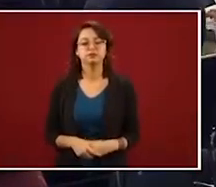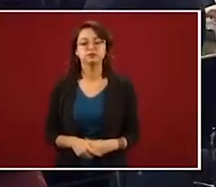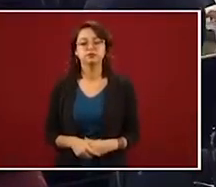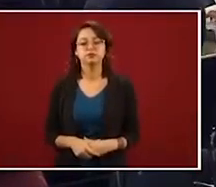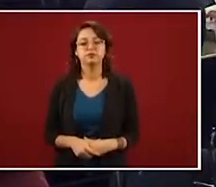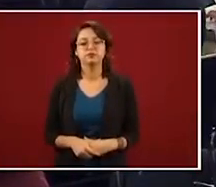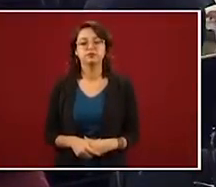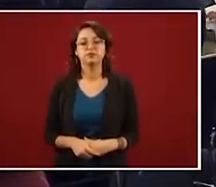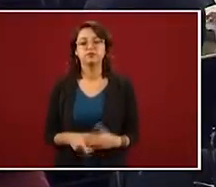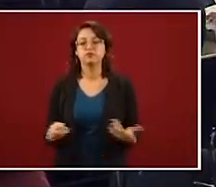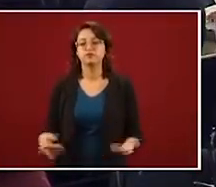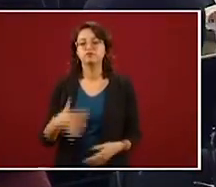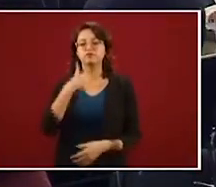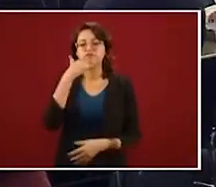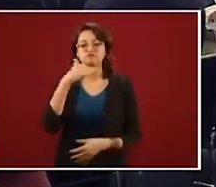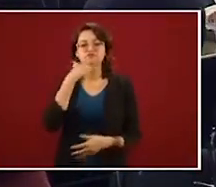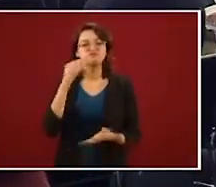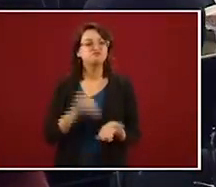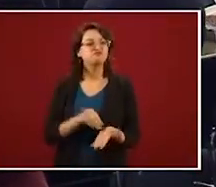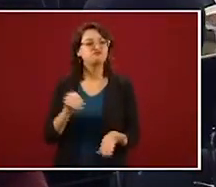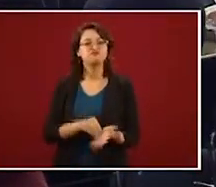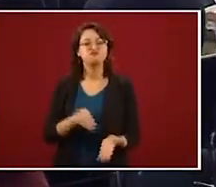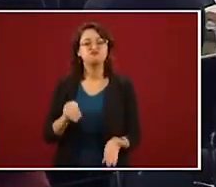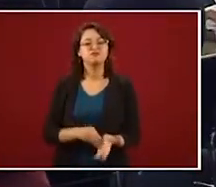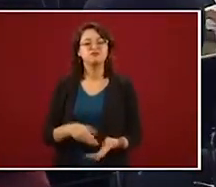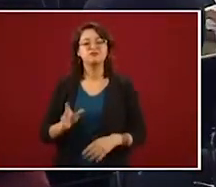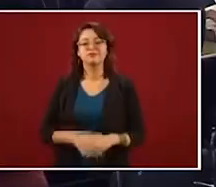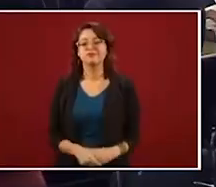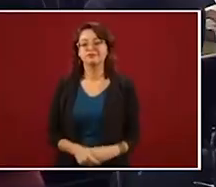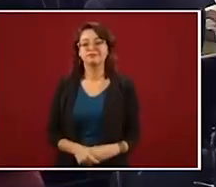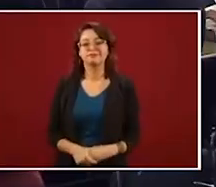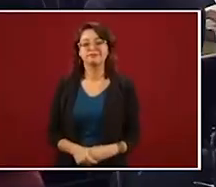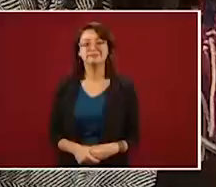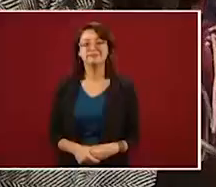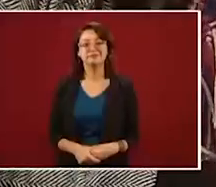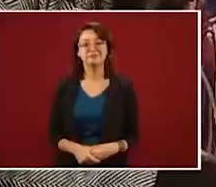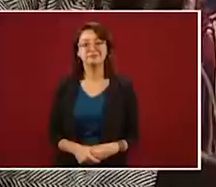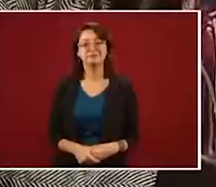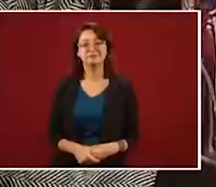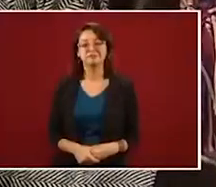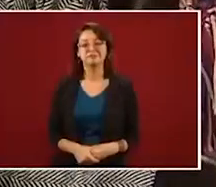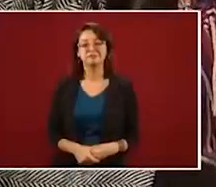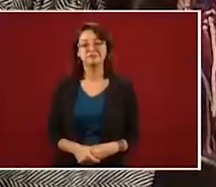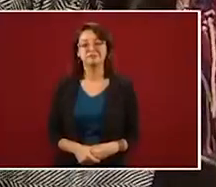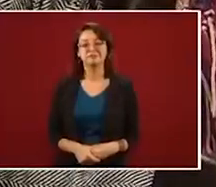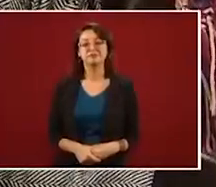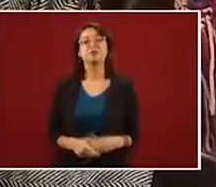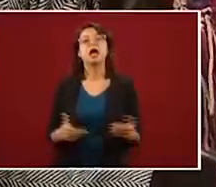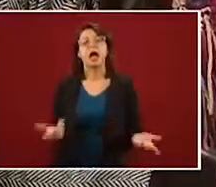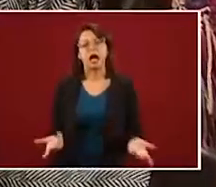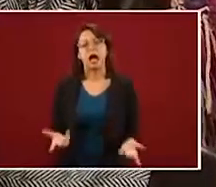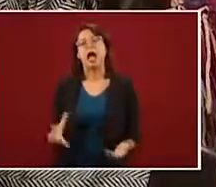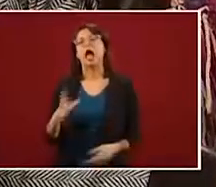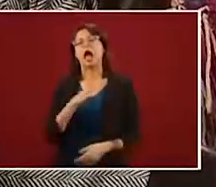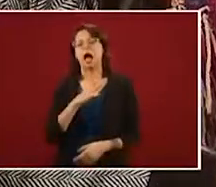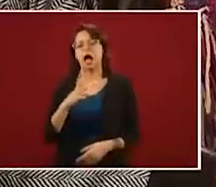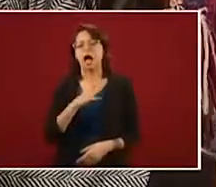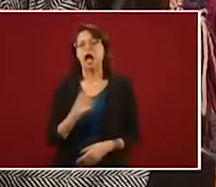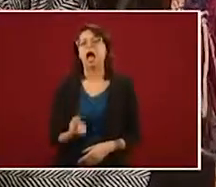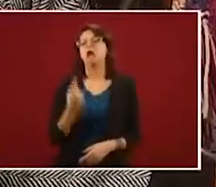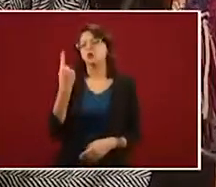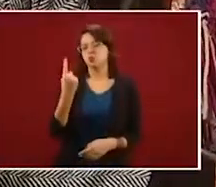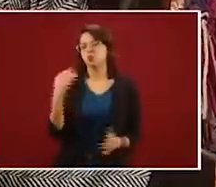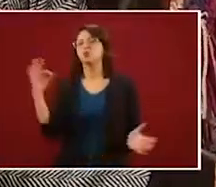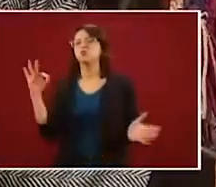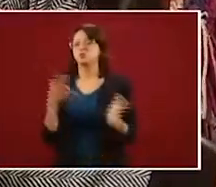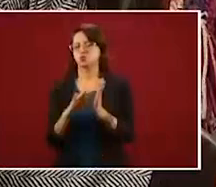Persiste rango de corrupción en México. Sí, es que así está exactamente. Pese a que mejoró un punto respecto de